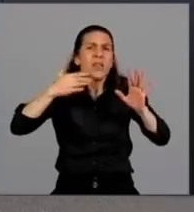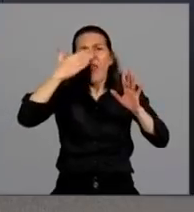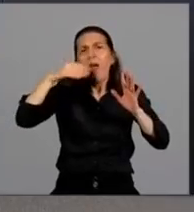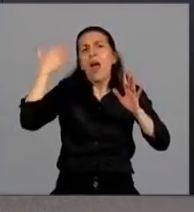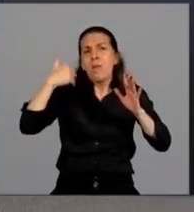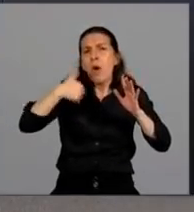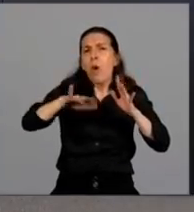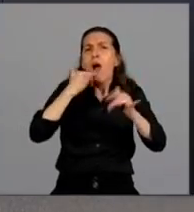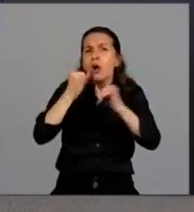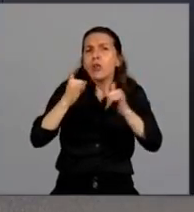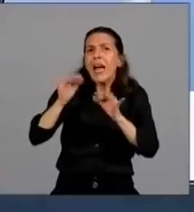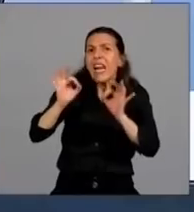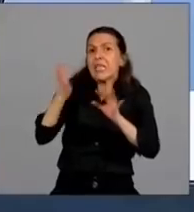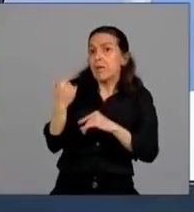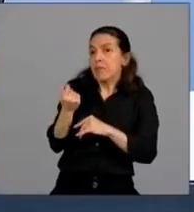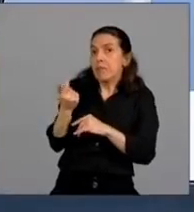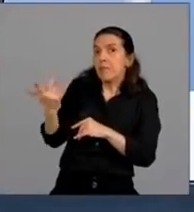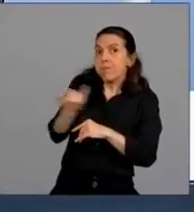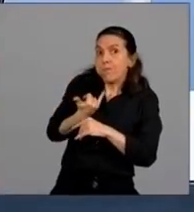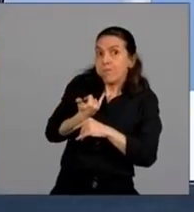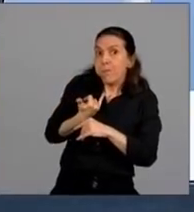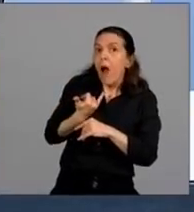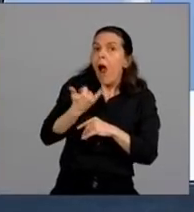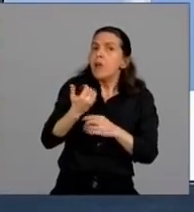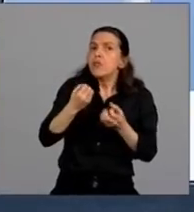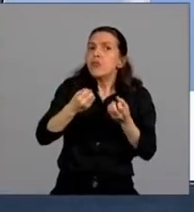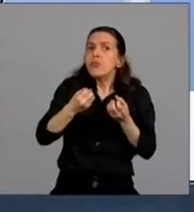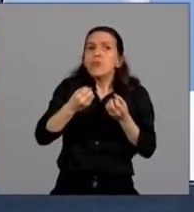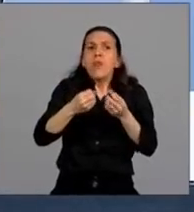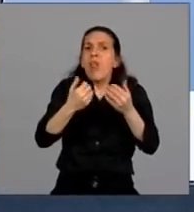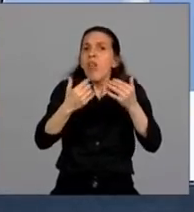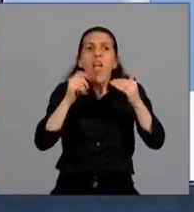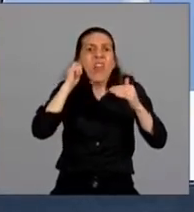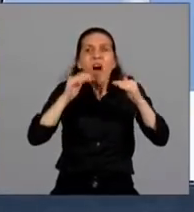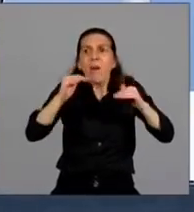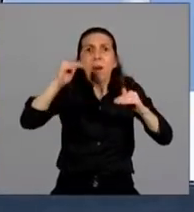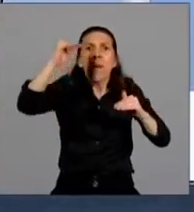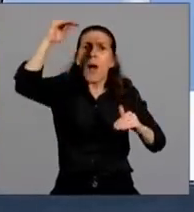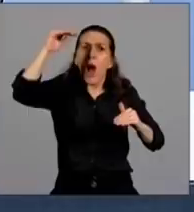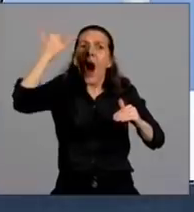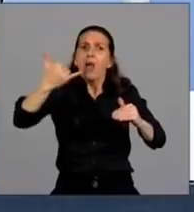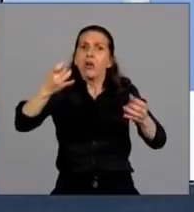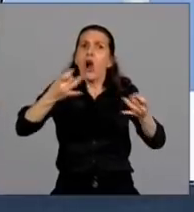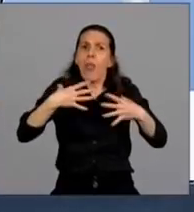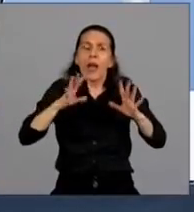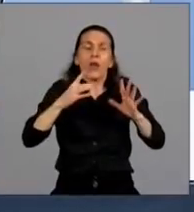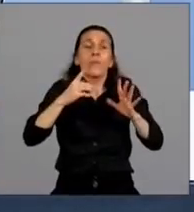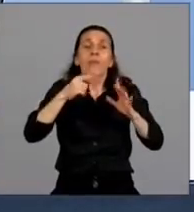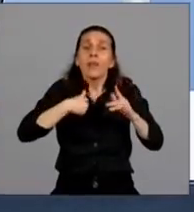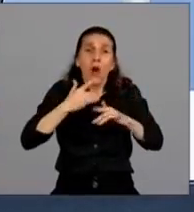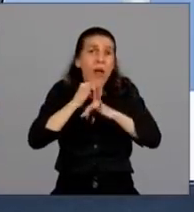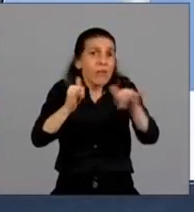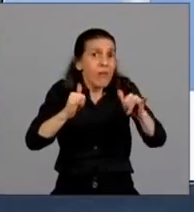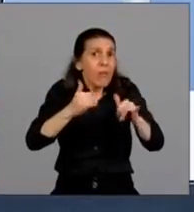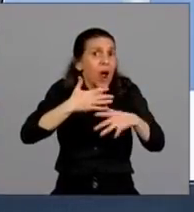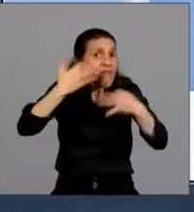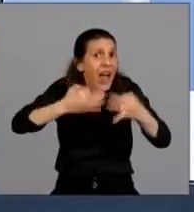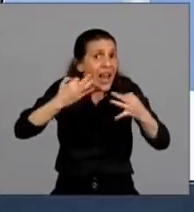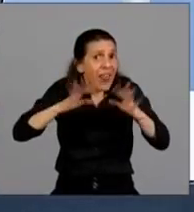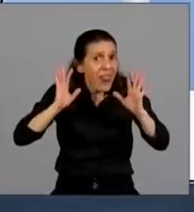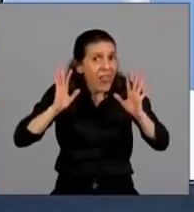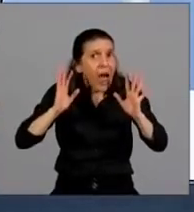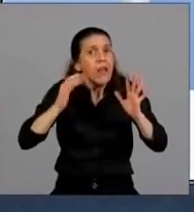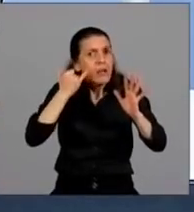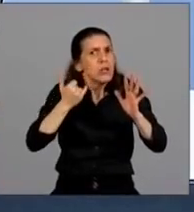dato que me acabo de enterar. Están distribuidos. Y la enfermedad Quiero decirlo porque es la realidad y hemos conocido